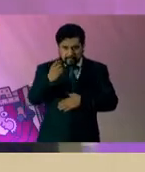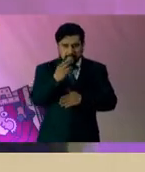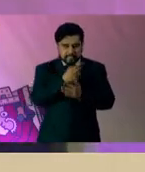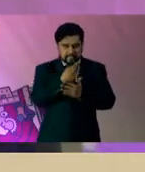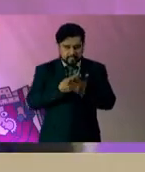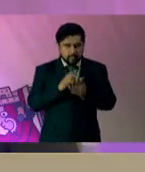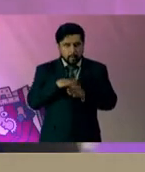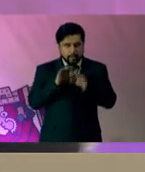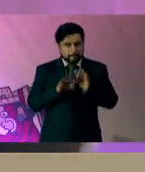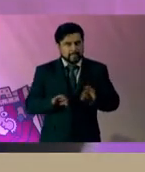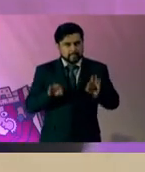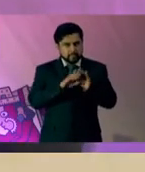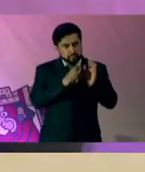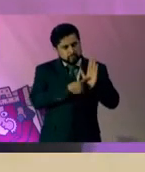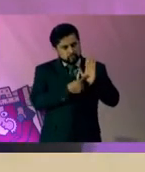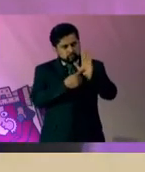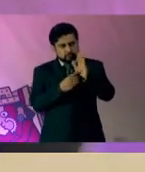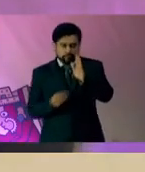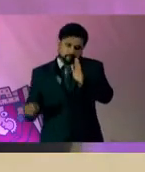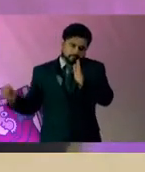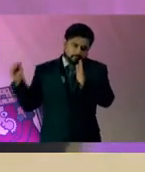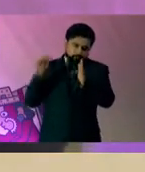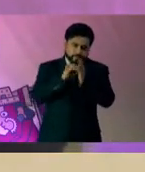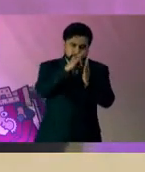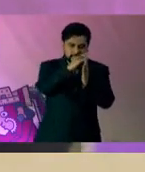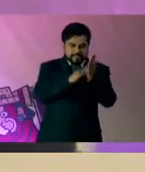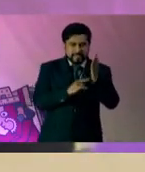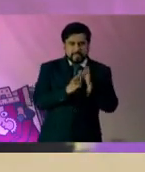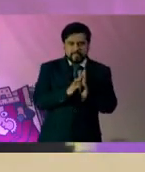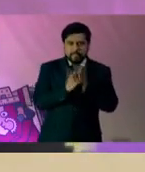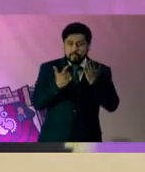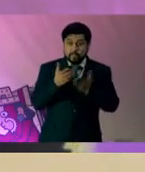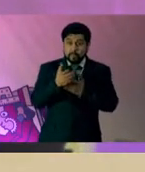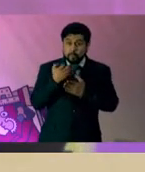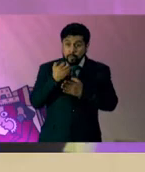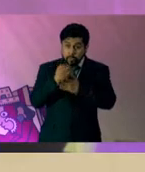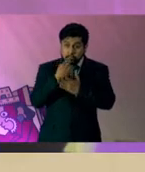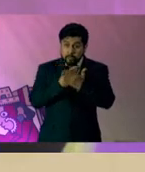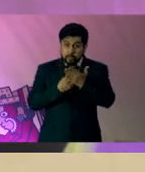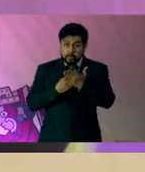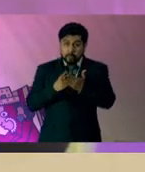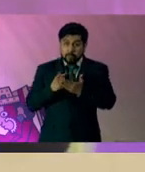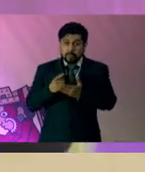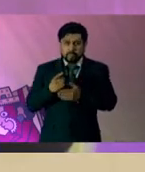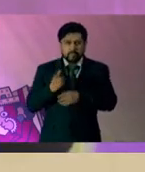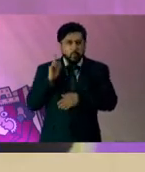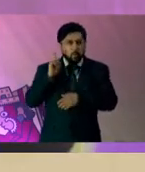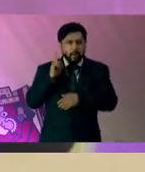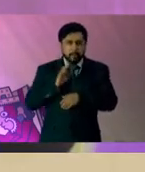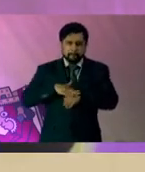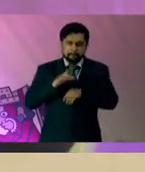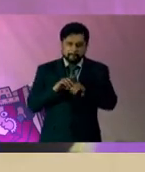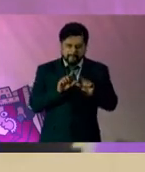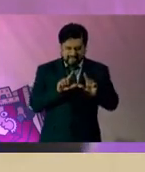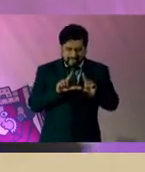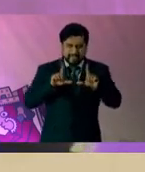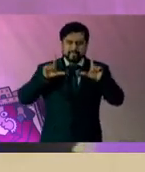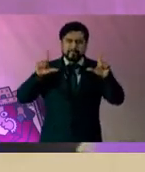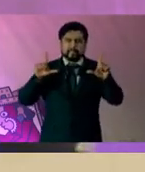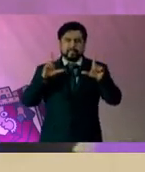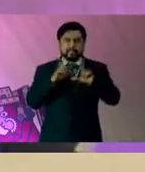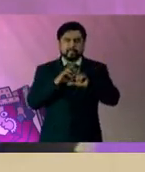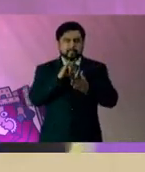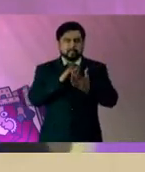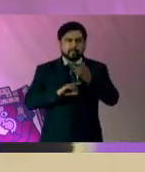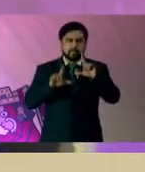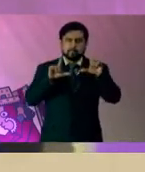es muy fuerte o sea este este dibujo está como para ampliarse y enmarcarse también bueno ya